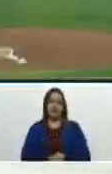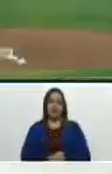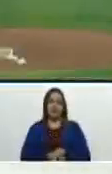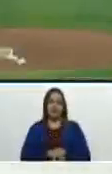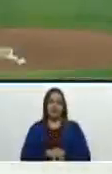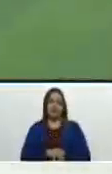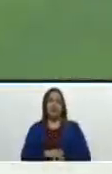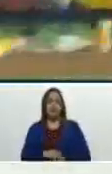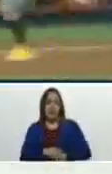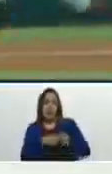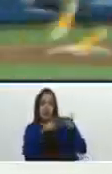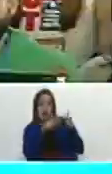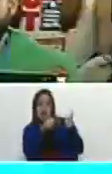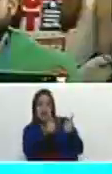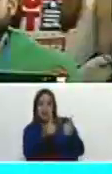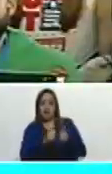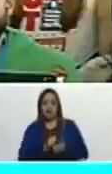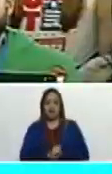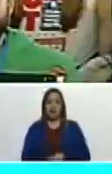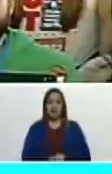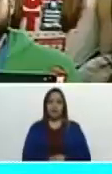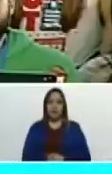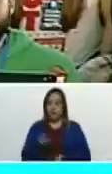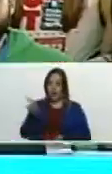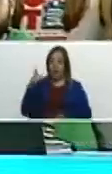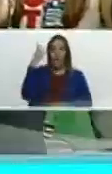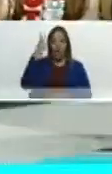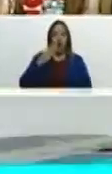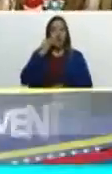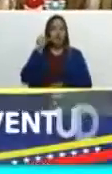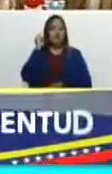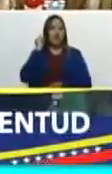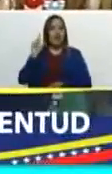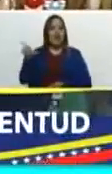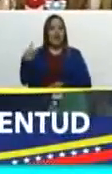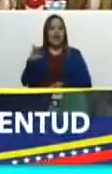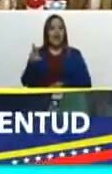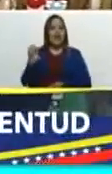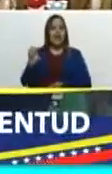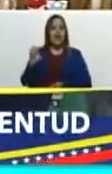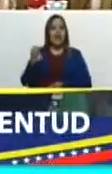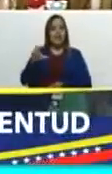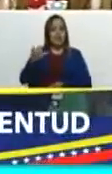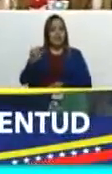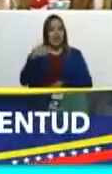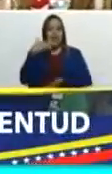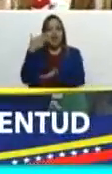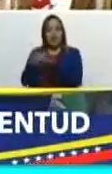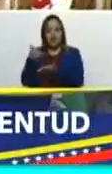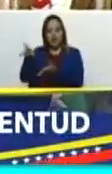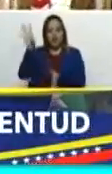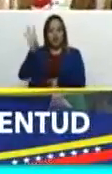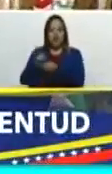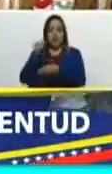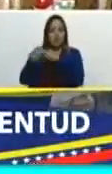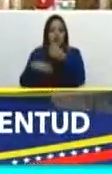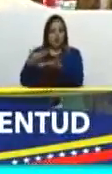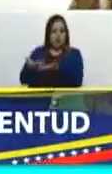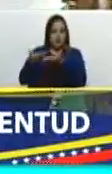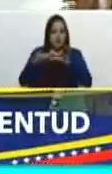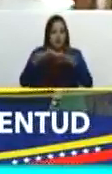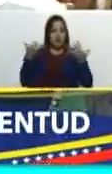bien. Bueno, Grecia, te agradezco este resumen que me han hecho. Ya